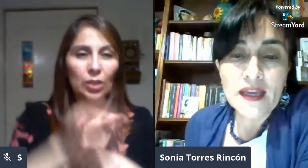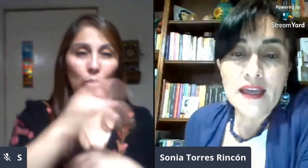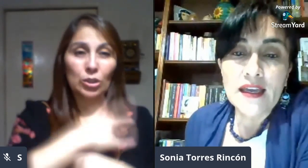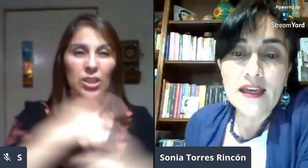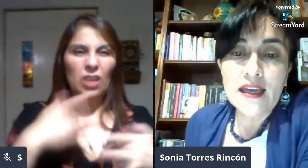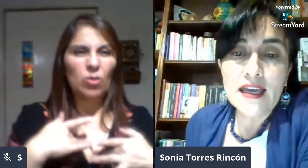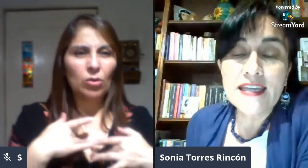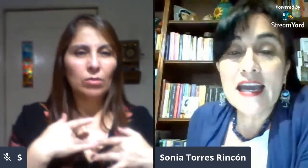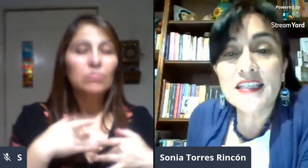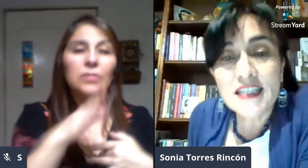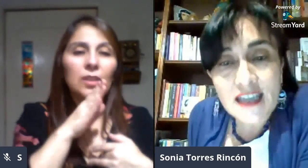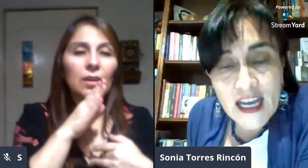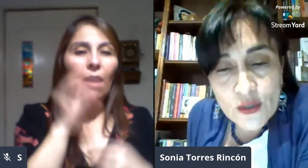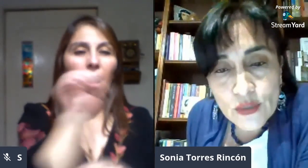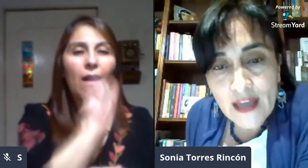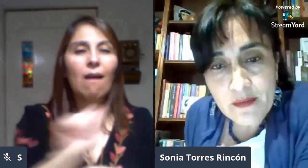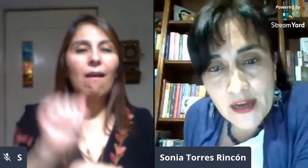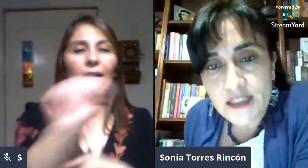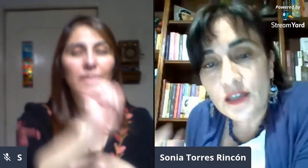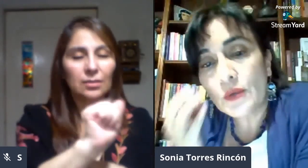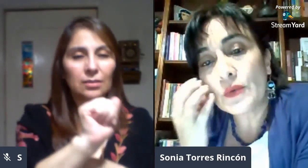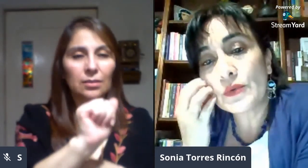mujeres. Y allí hay